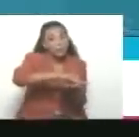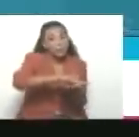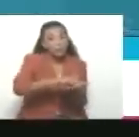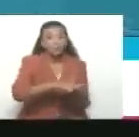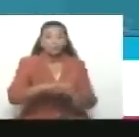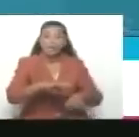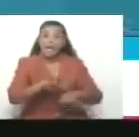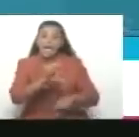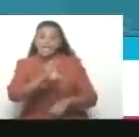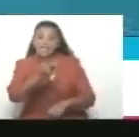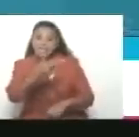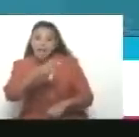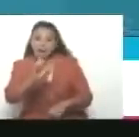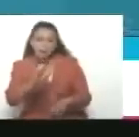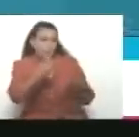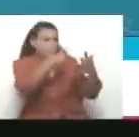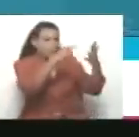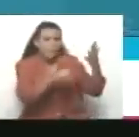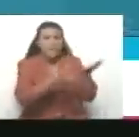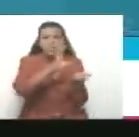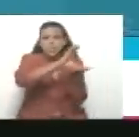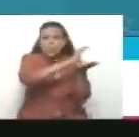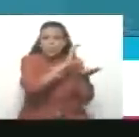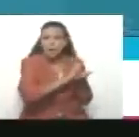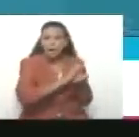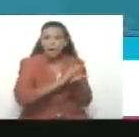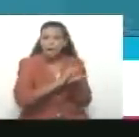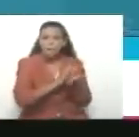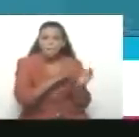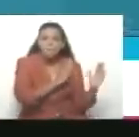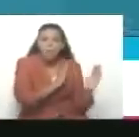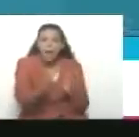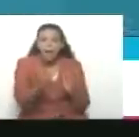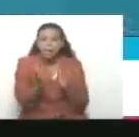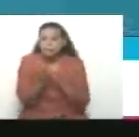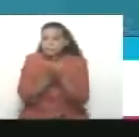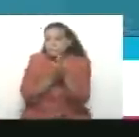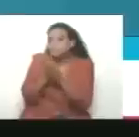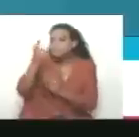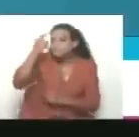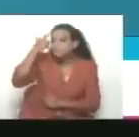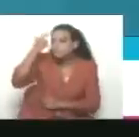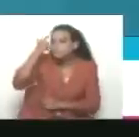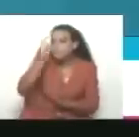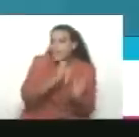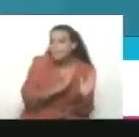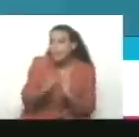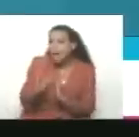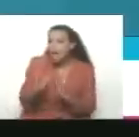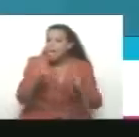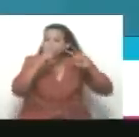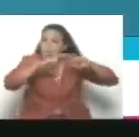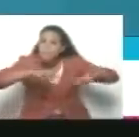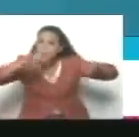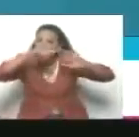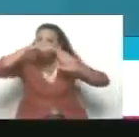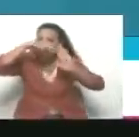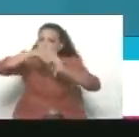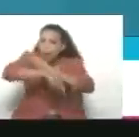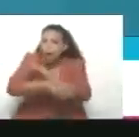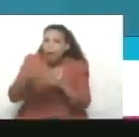Chicago etcétera pareciera parte de un plan y hemos hecho investigaciones y hemos